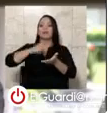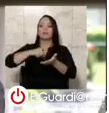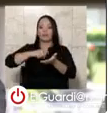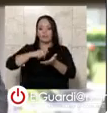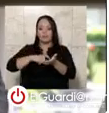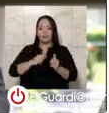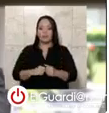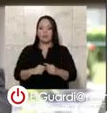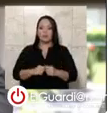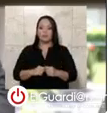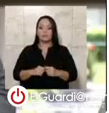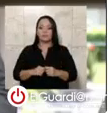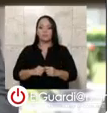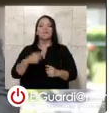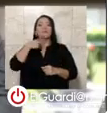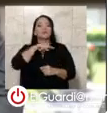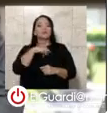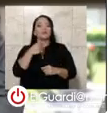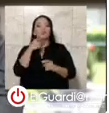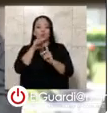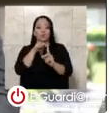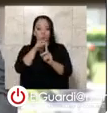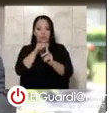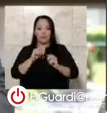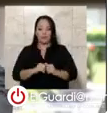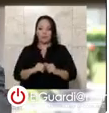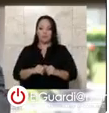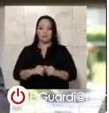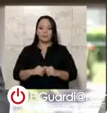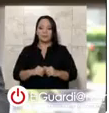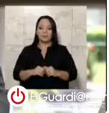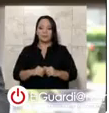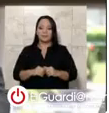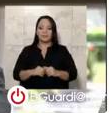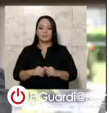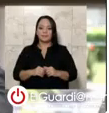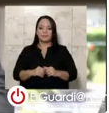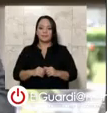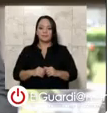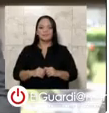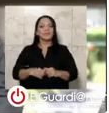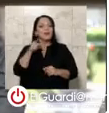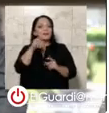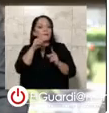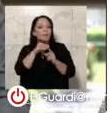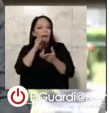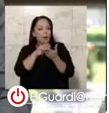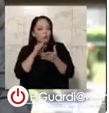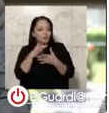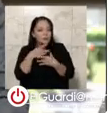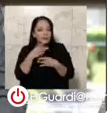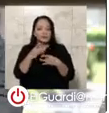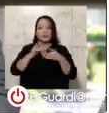endeudamiento, nosotros tenemos una meta y esta tiene una particularidad, y es que